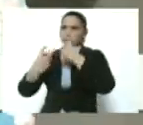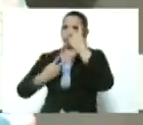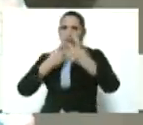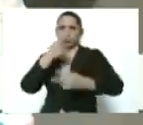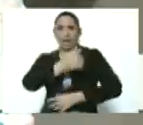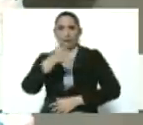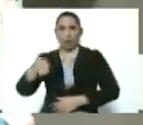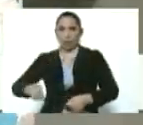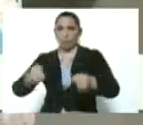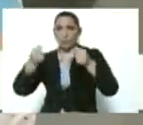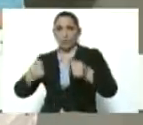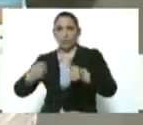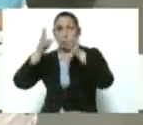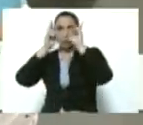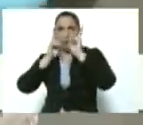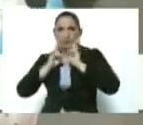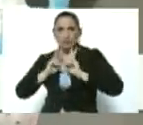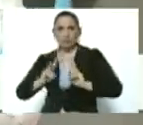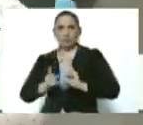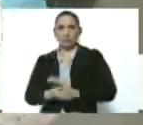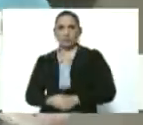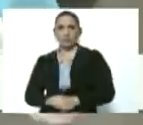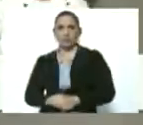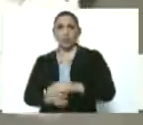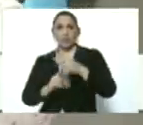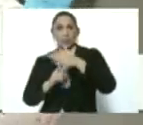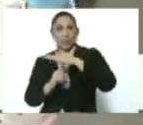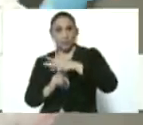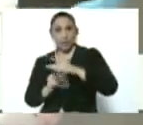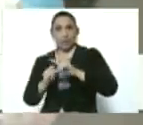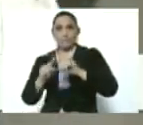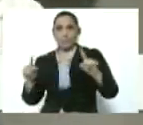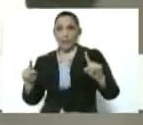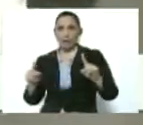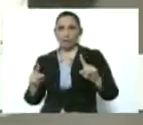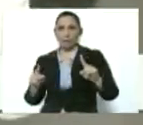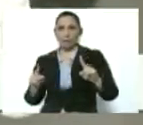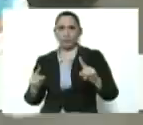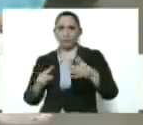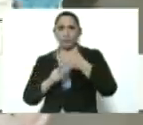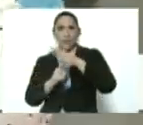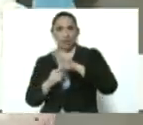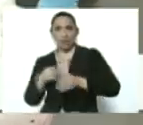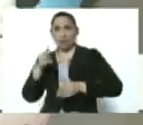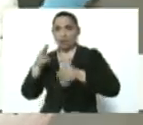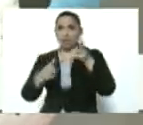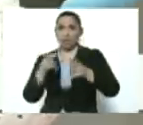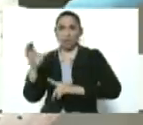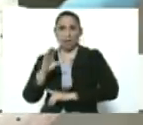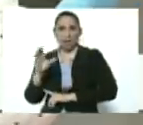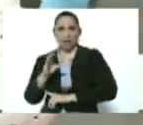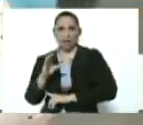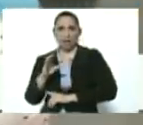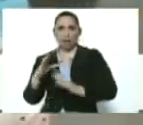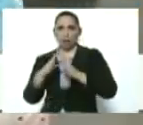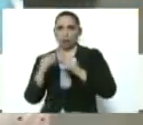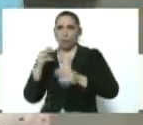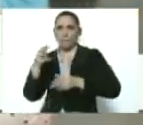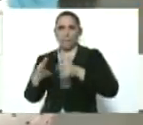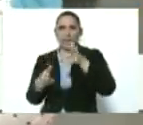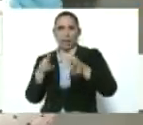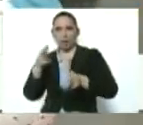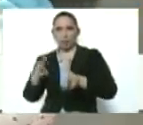mercados hacer desinfección los terminales para los todos terminales y metros de caracas para todo y todos los metros